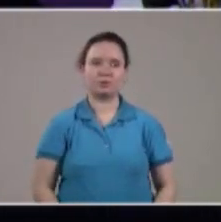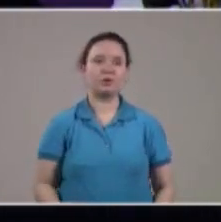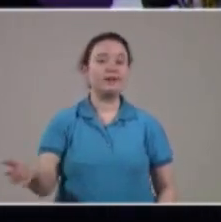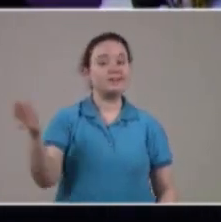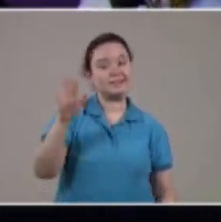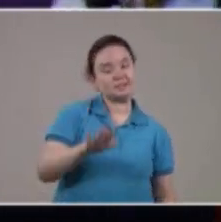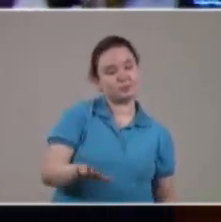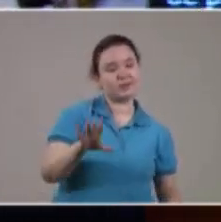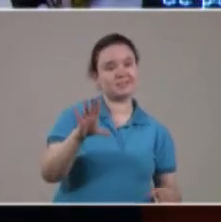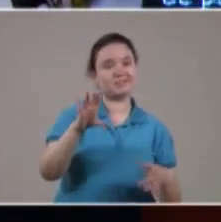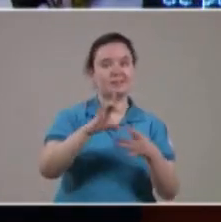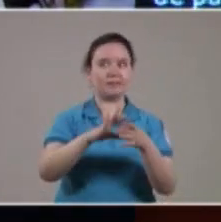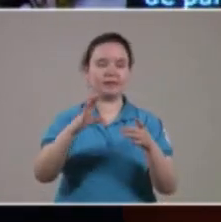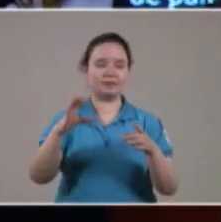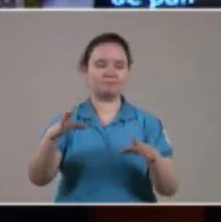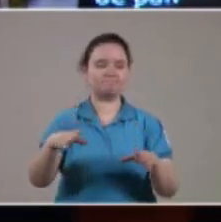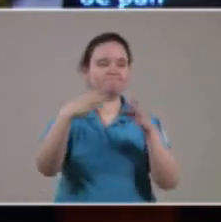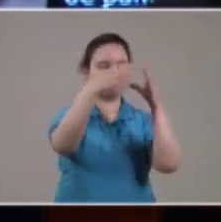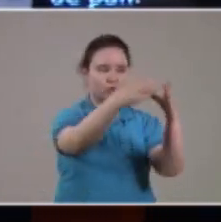Después de instalar el arca,